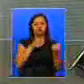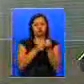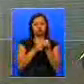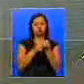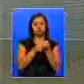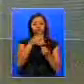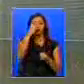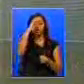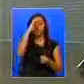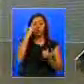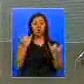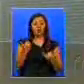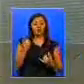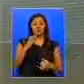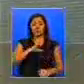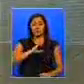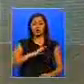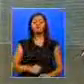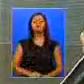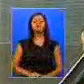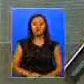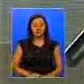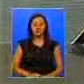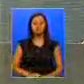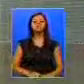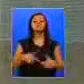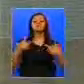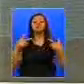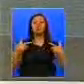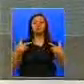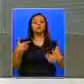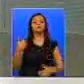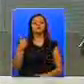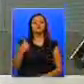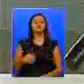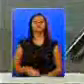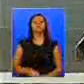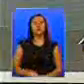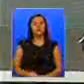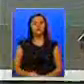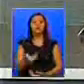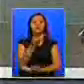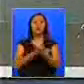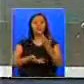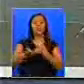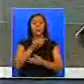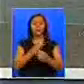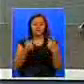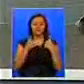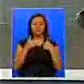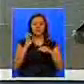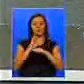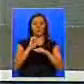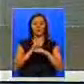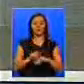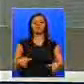Cuba tiene tecnología, tiene gran tecnología, la va a compartir con los ecuatorianos y aquí crearemos